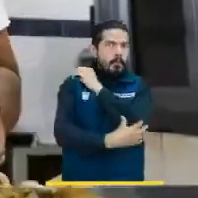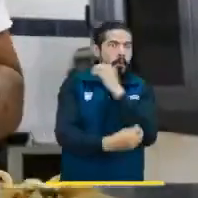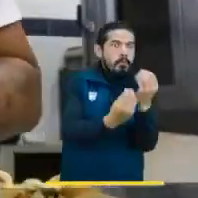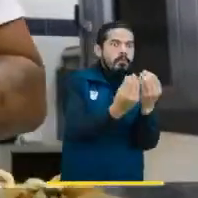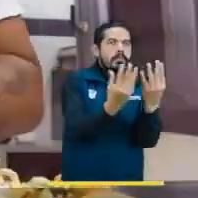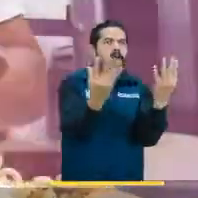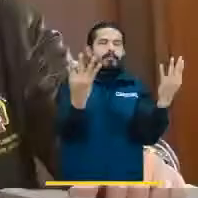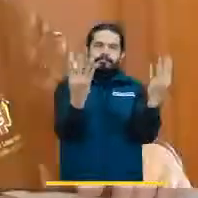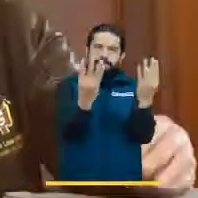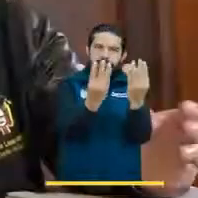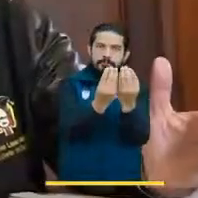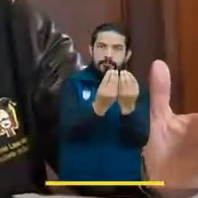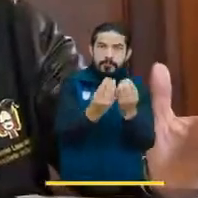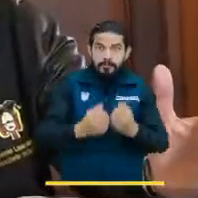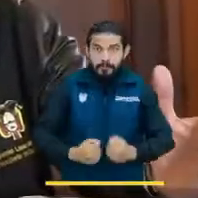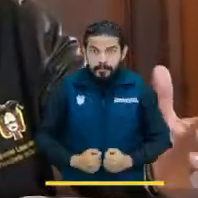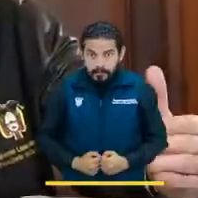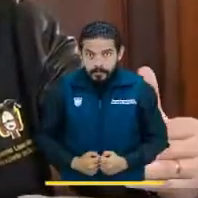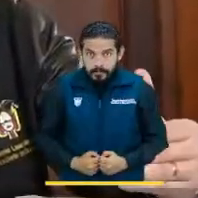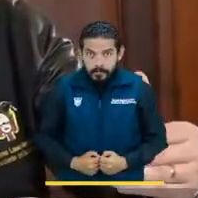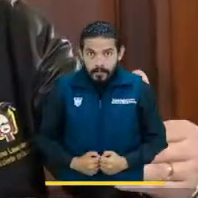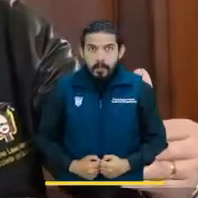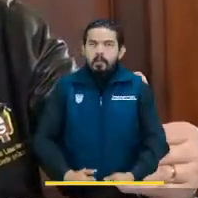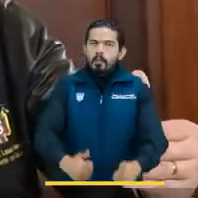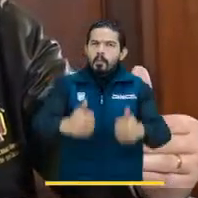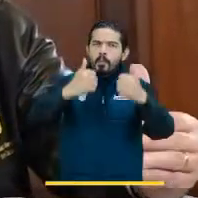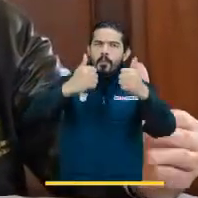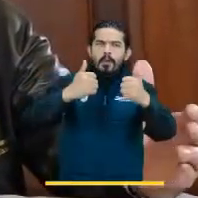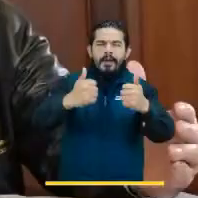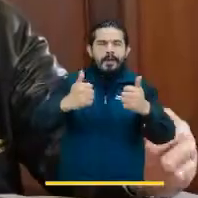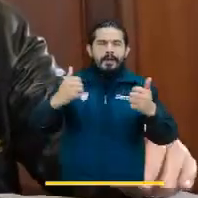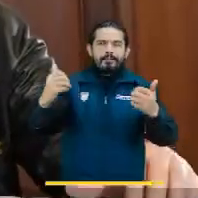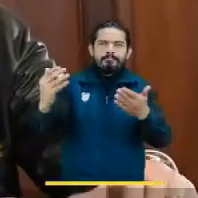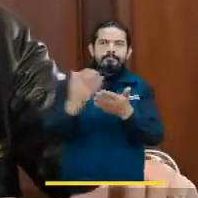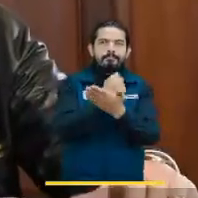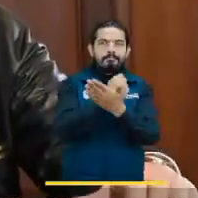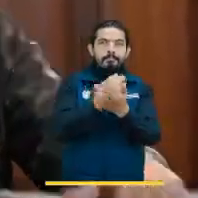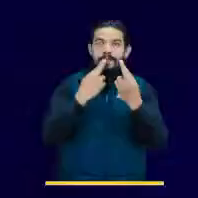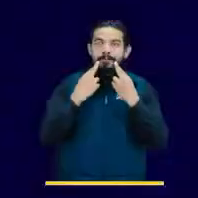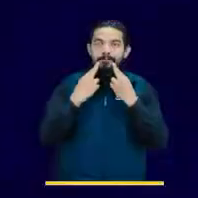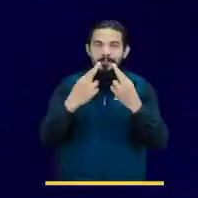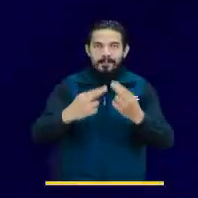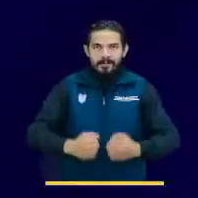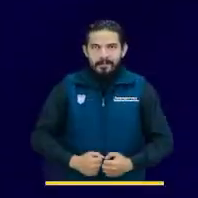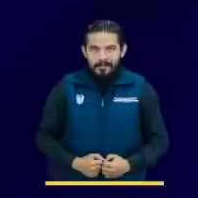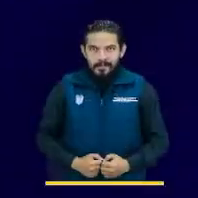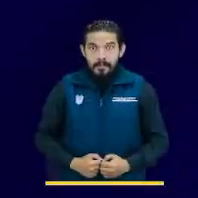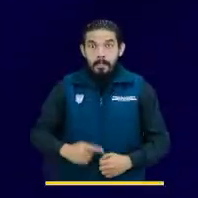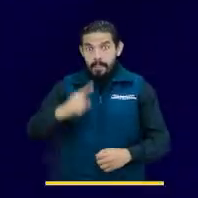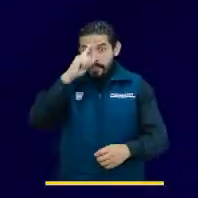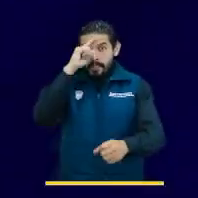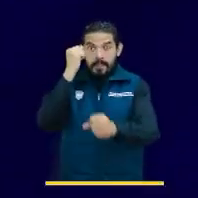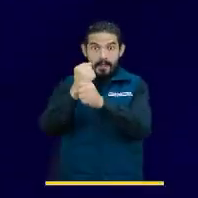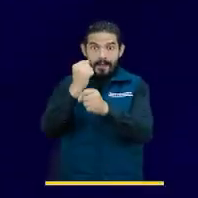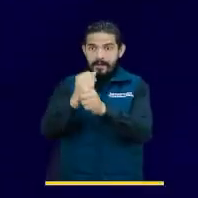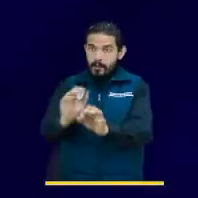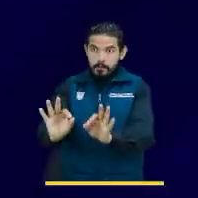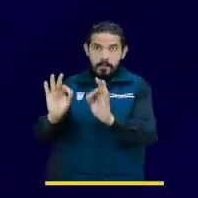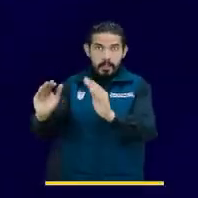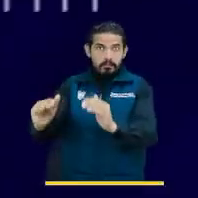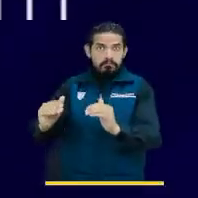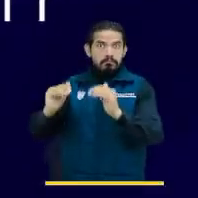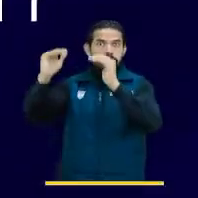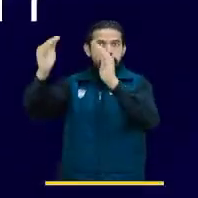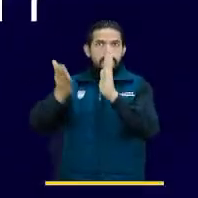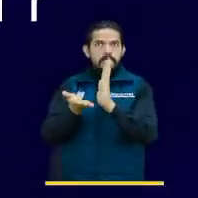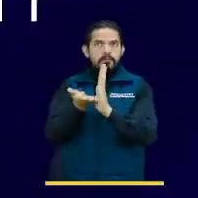pobreza. Y tenemos muy buenos resultados. El empleo adecuado